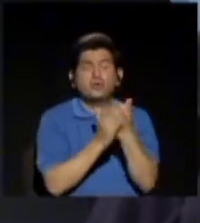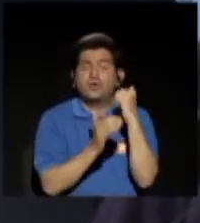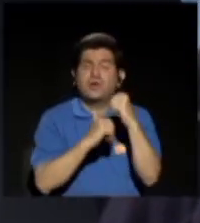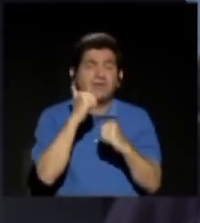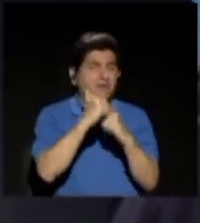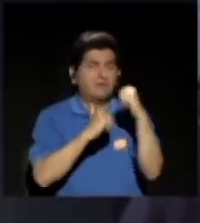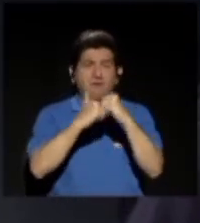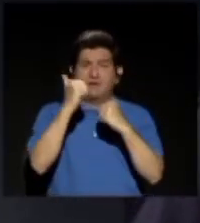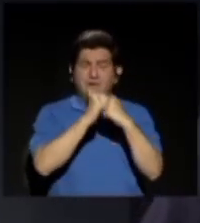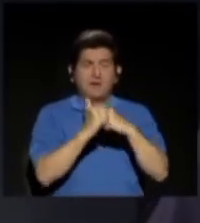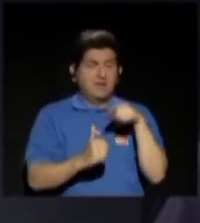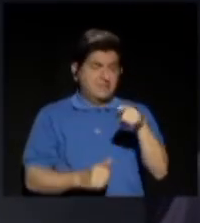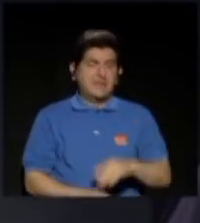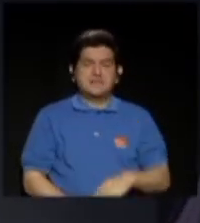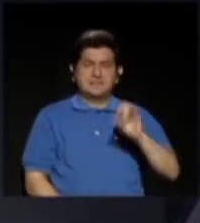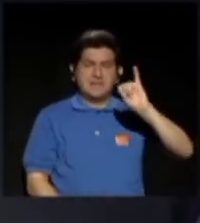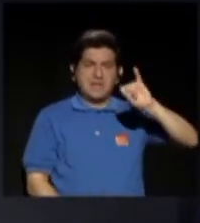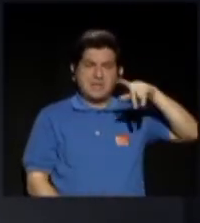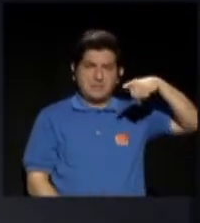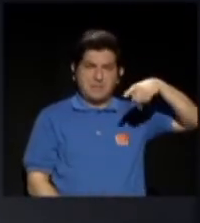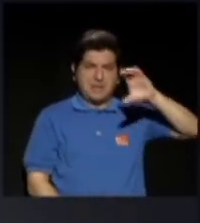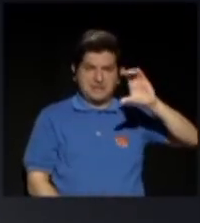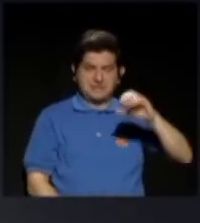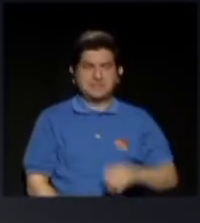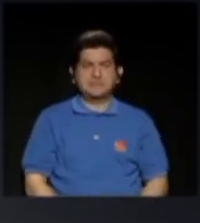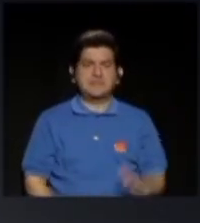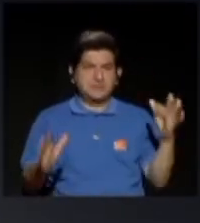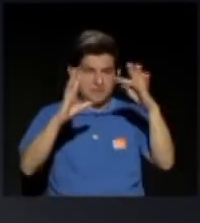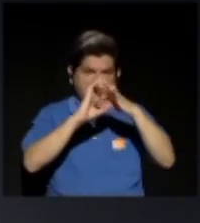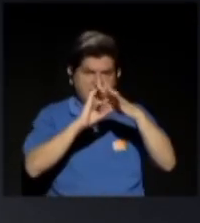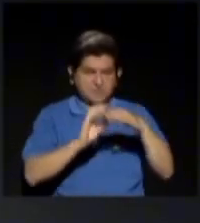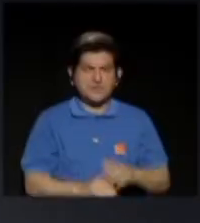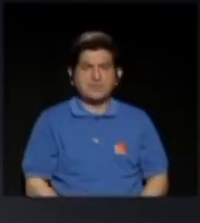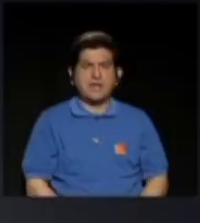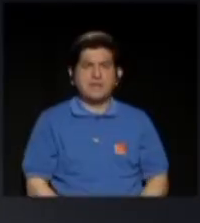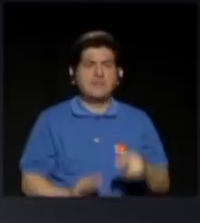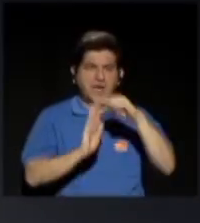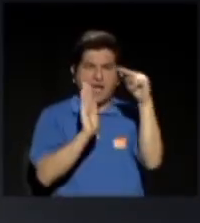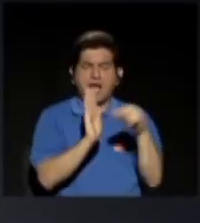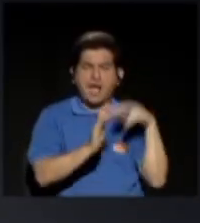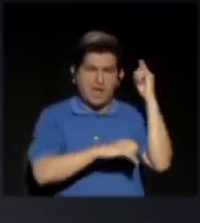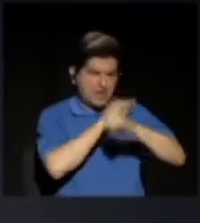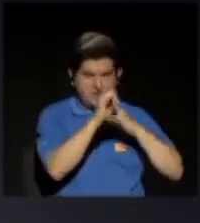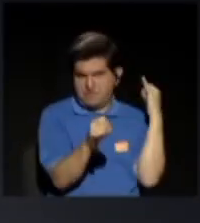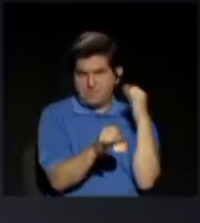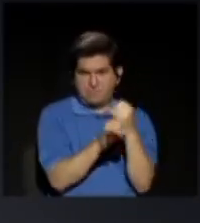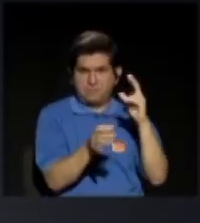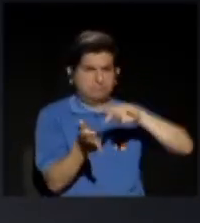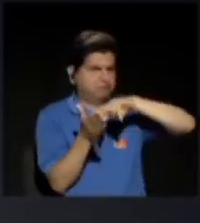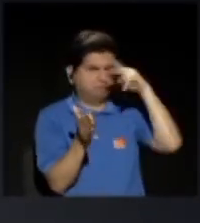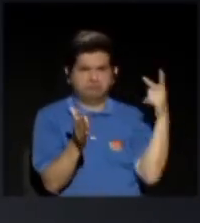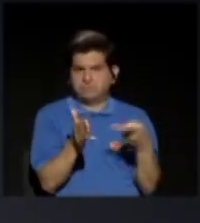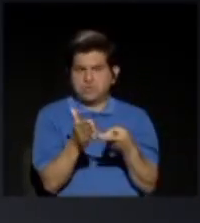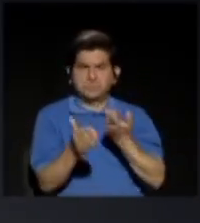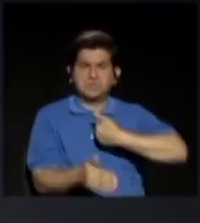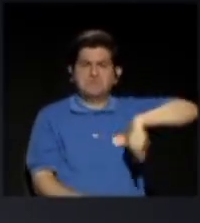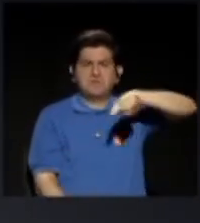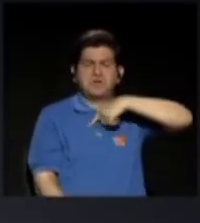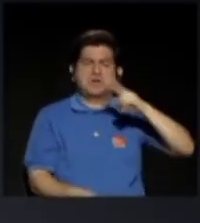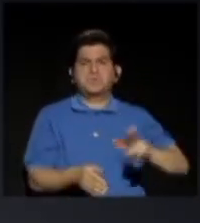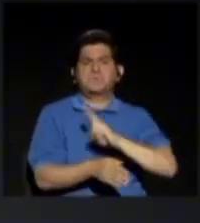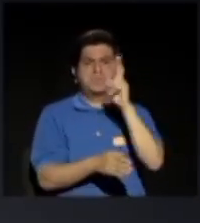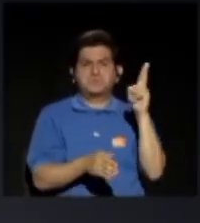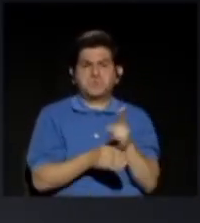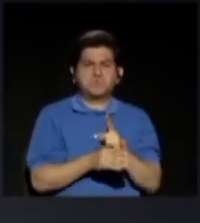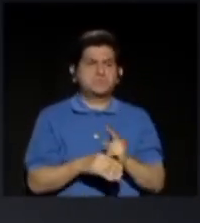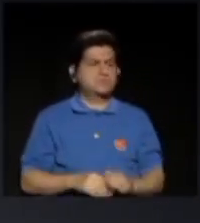estructura del índice corresponde a los lineamientos internacionales. No quiere decir que nosotros usamos